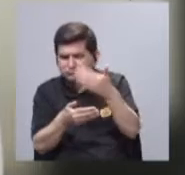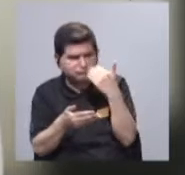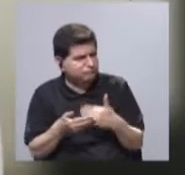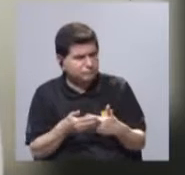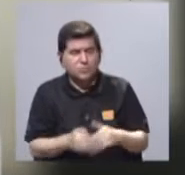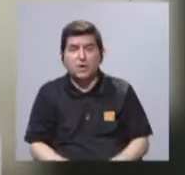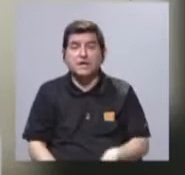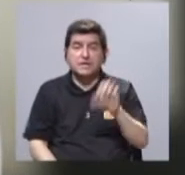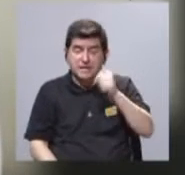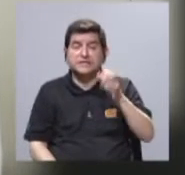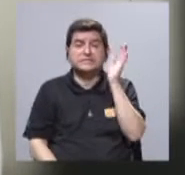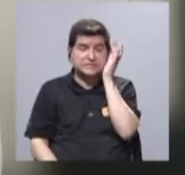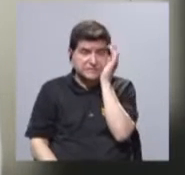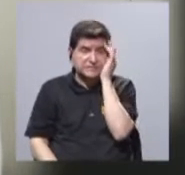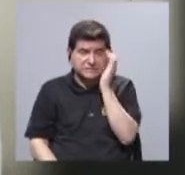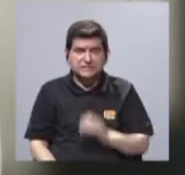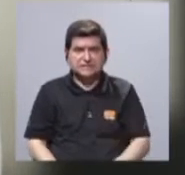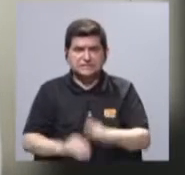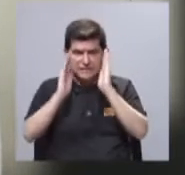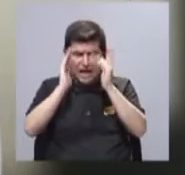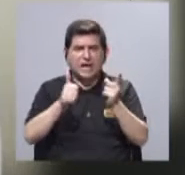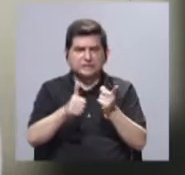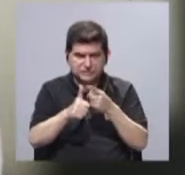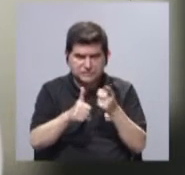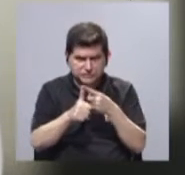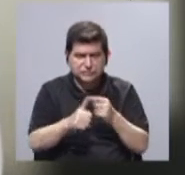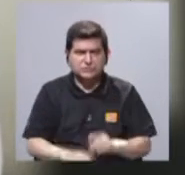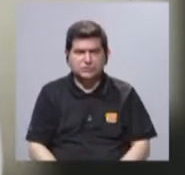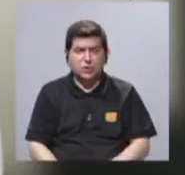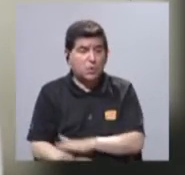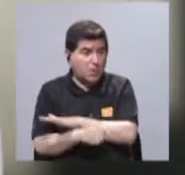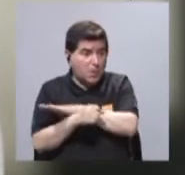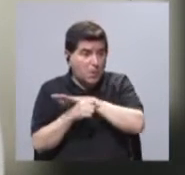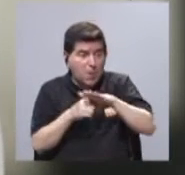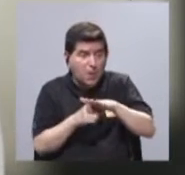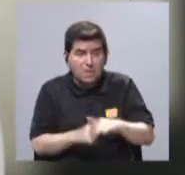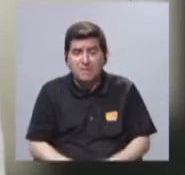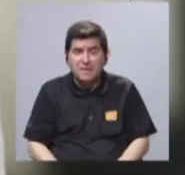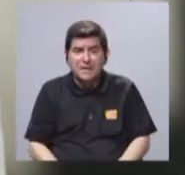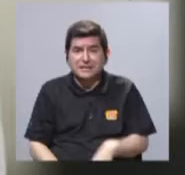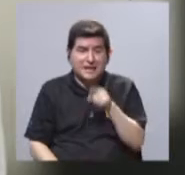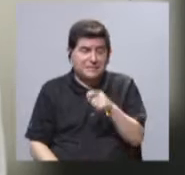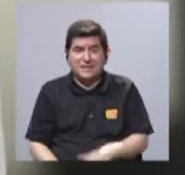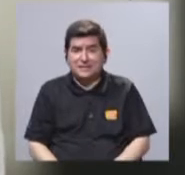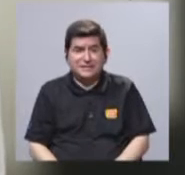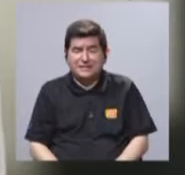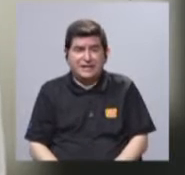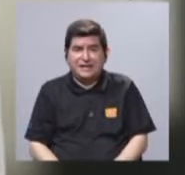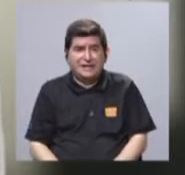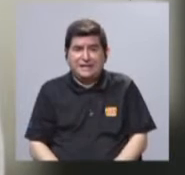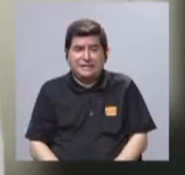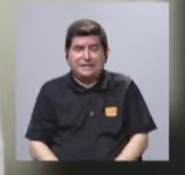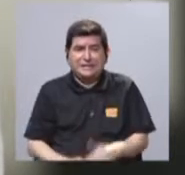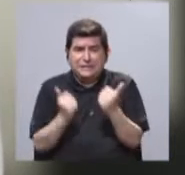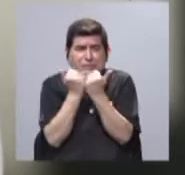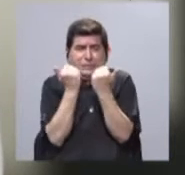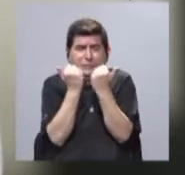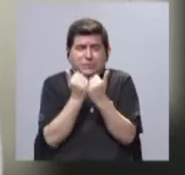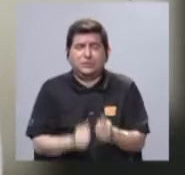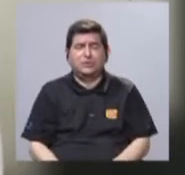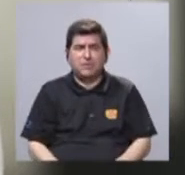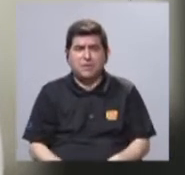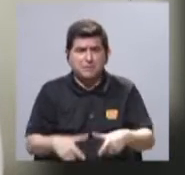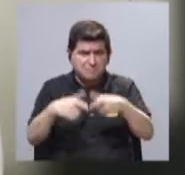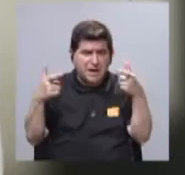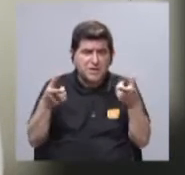sí que nos preocupa mucho la atención primaria que está completamente desbordada en este momento porque aunque la mayoría de los casos son leves